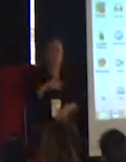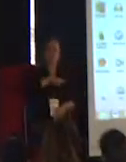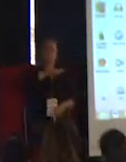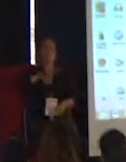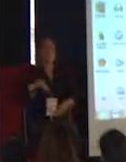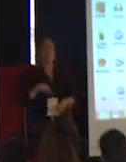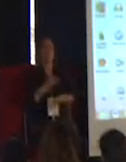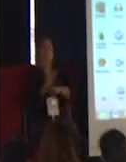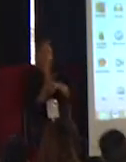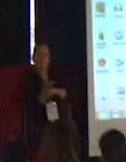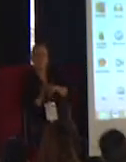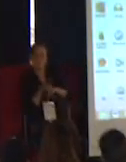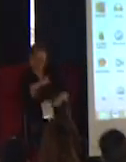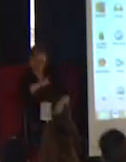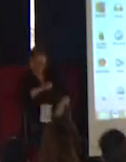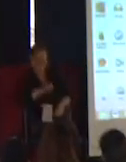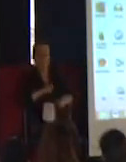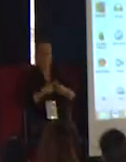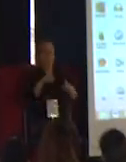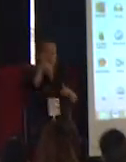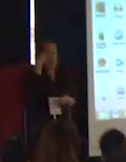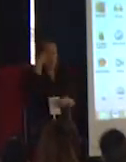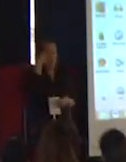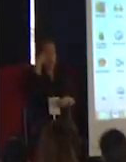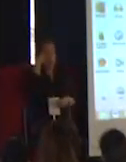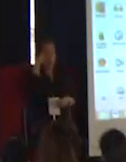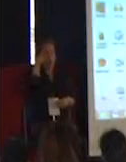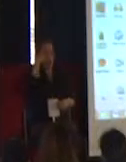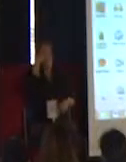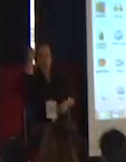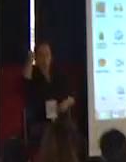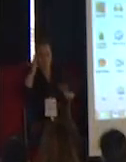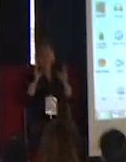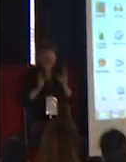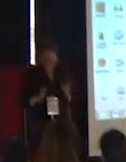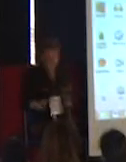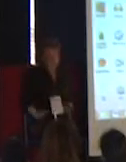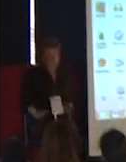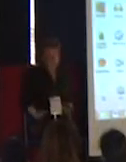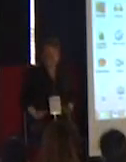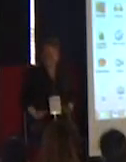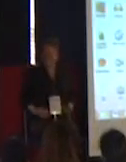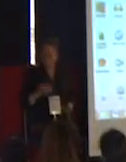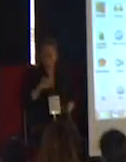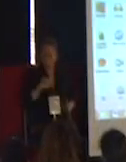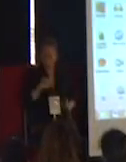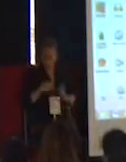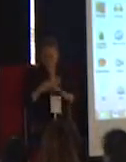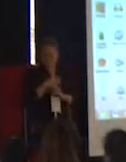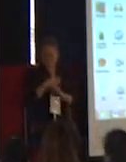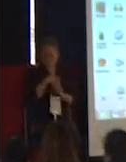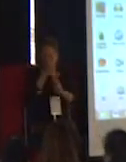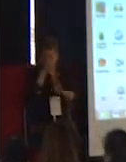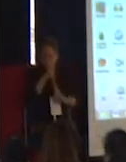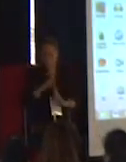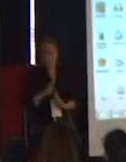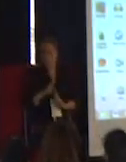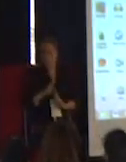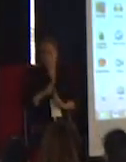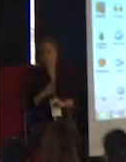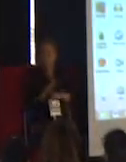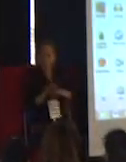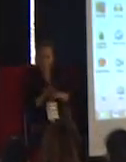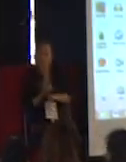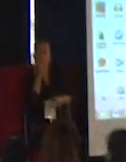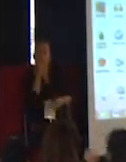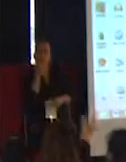afuera exigiendo los derechos, pero se nos olvida que nuestro cuerpo, y que nosotros muchas veces también violamos los derechos a nuestro cuerpo, cuando